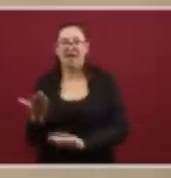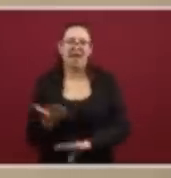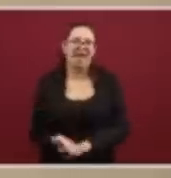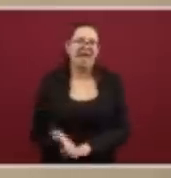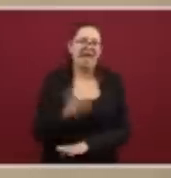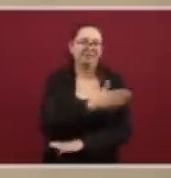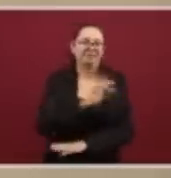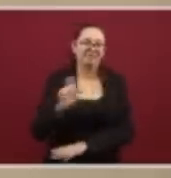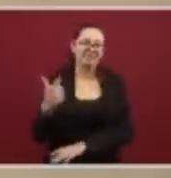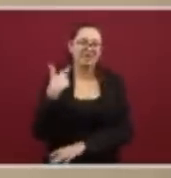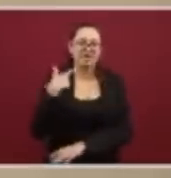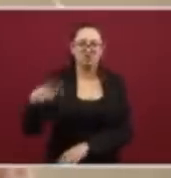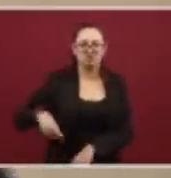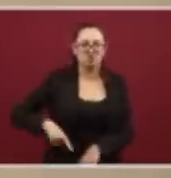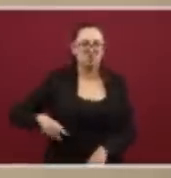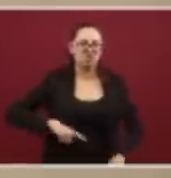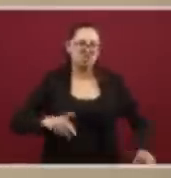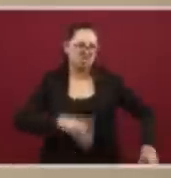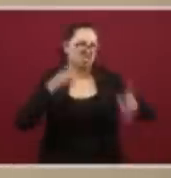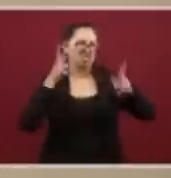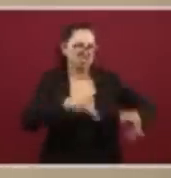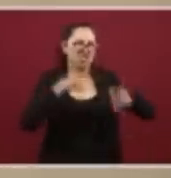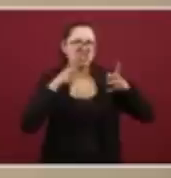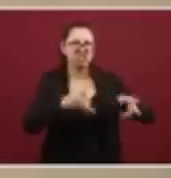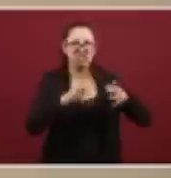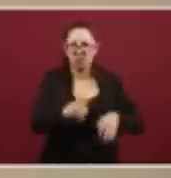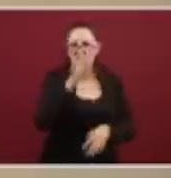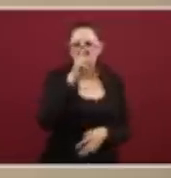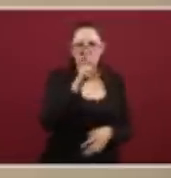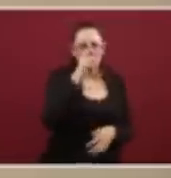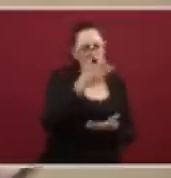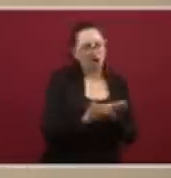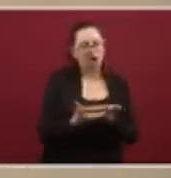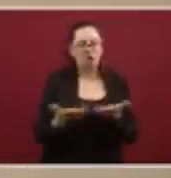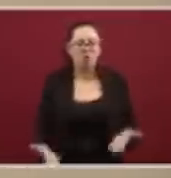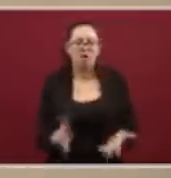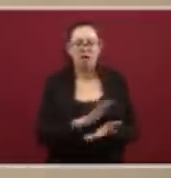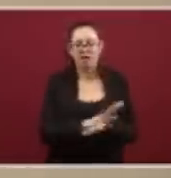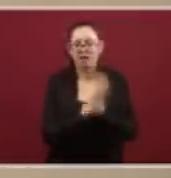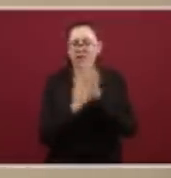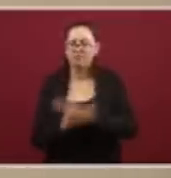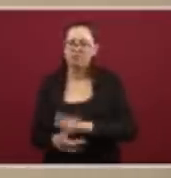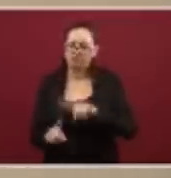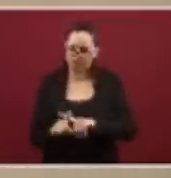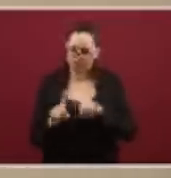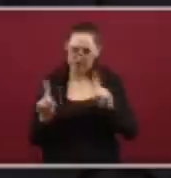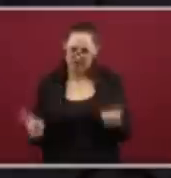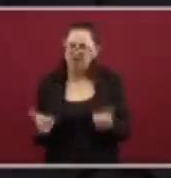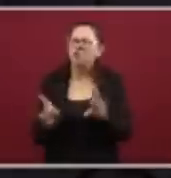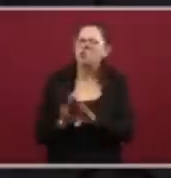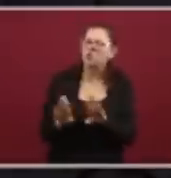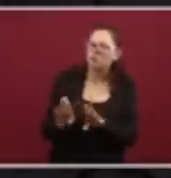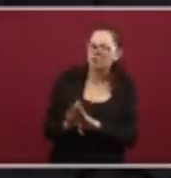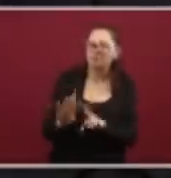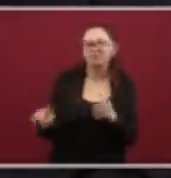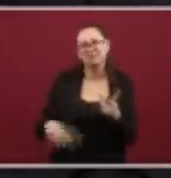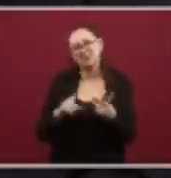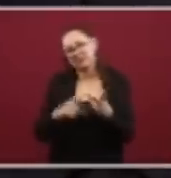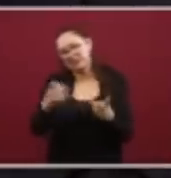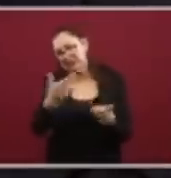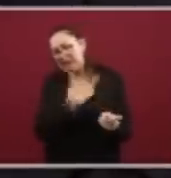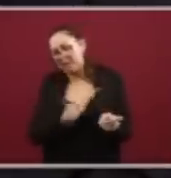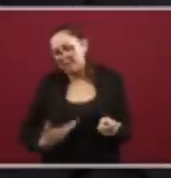cambiar esta lógica de dar una nueva imagen a la secretaria y al presidente preguntarle el